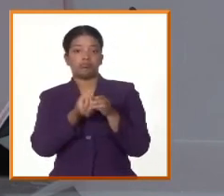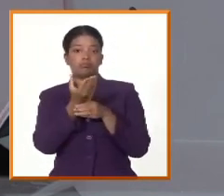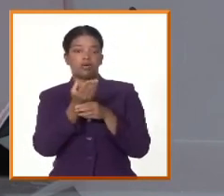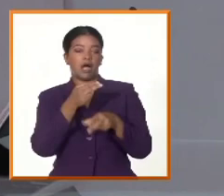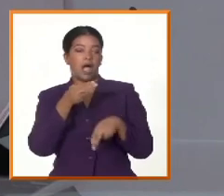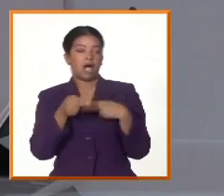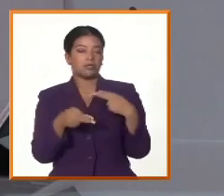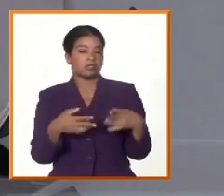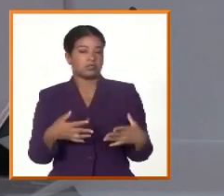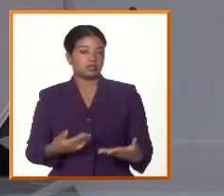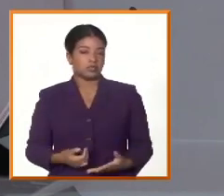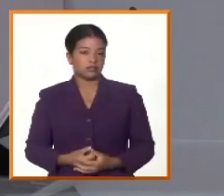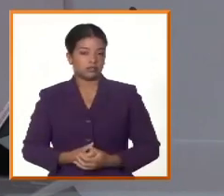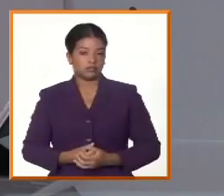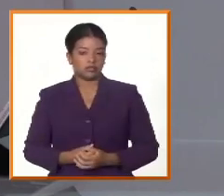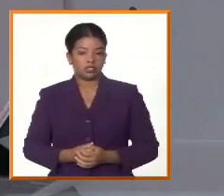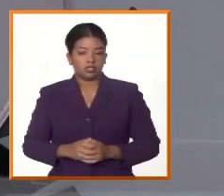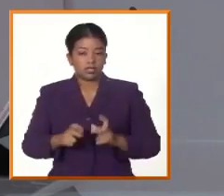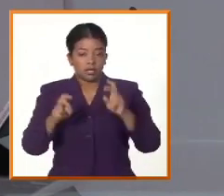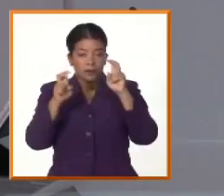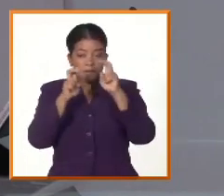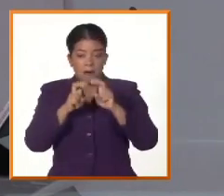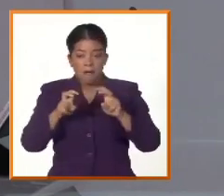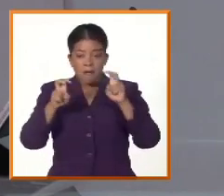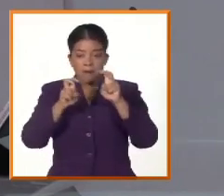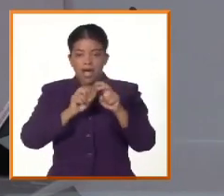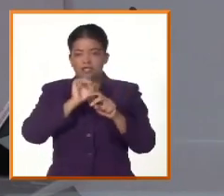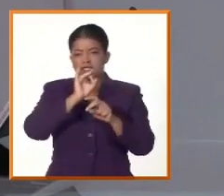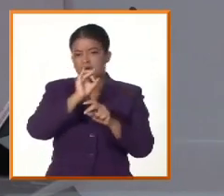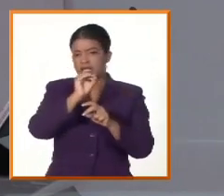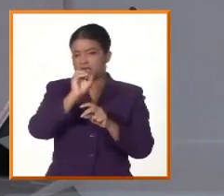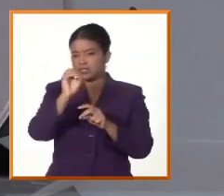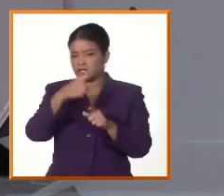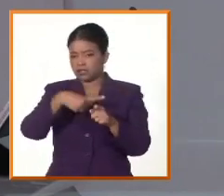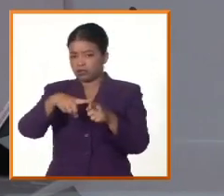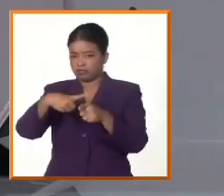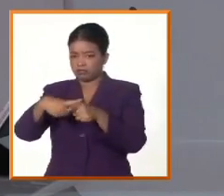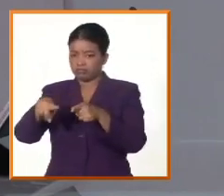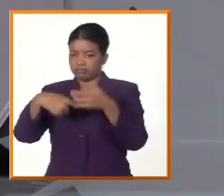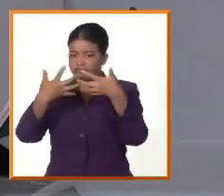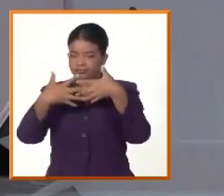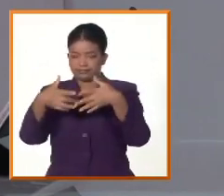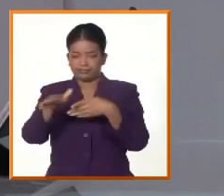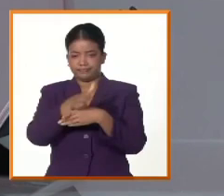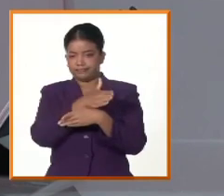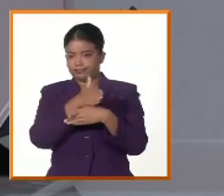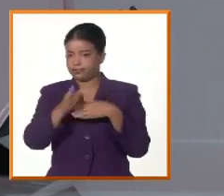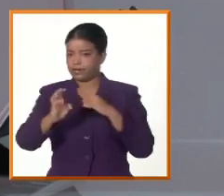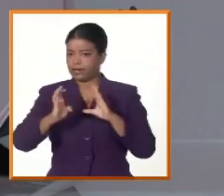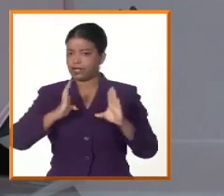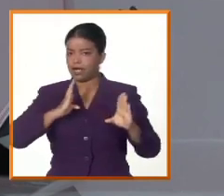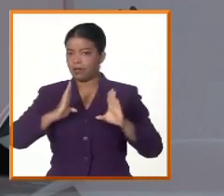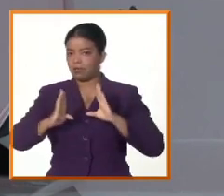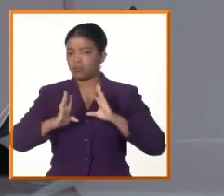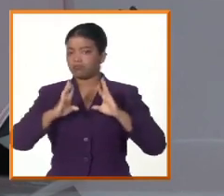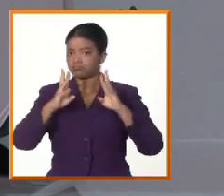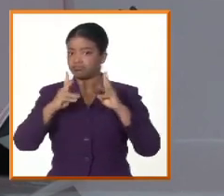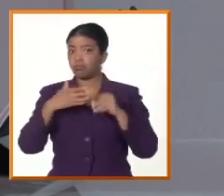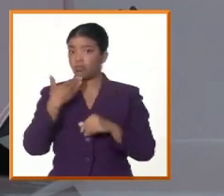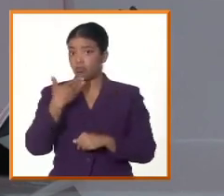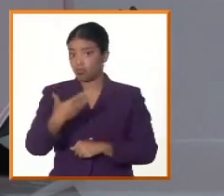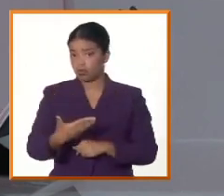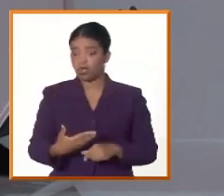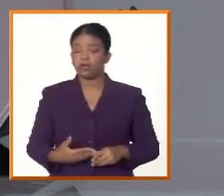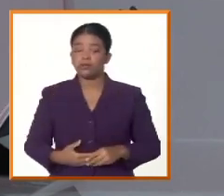que ronda más de 700 productos que hoy se han desarrollado en diferentes etapas y que han dado un soporte el Instituto